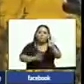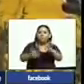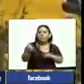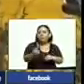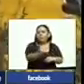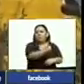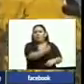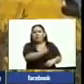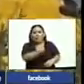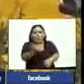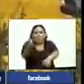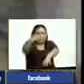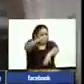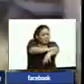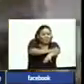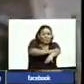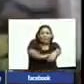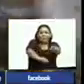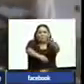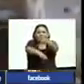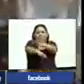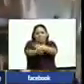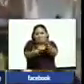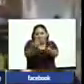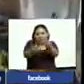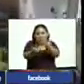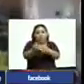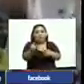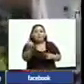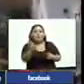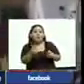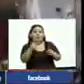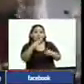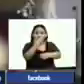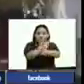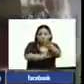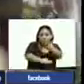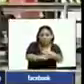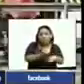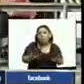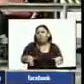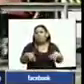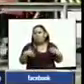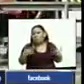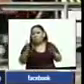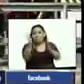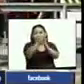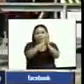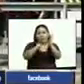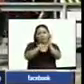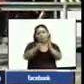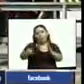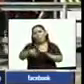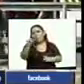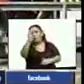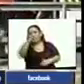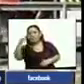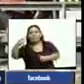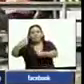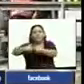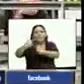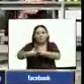víctimas sufrieron quemaduras graves entre los fallecidos heridos y desaparecidos había neozelandeses y turistas de China